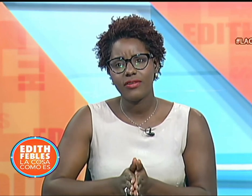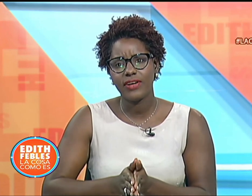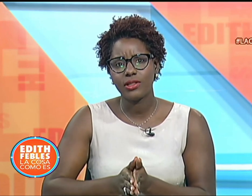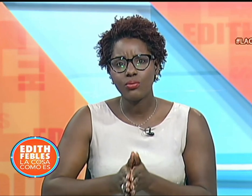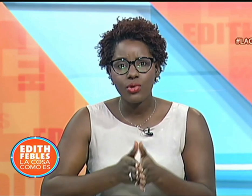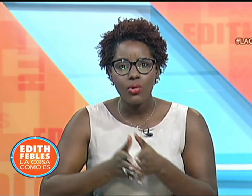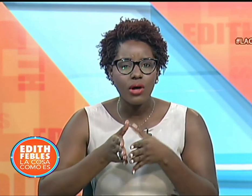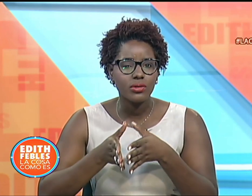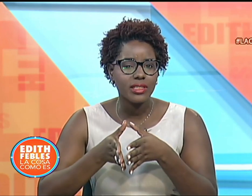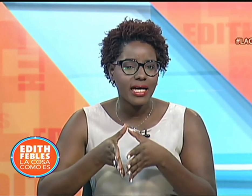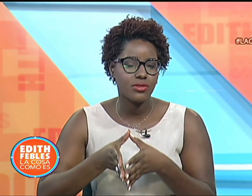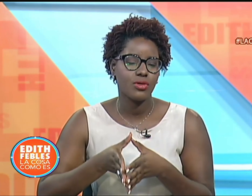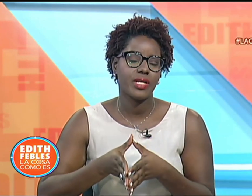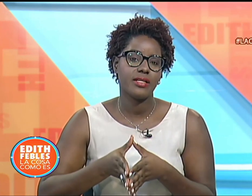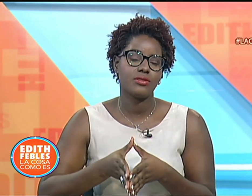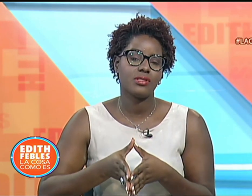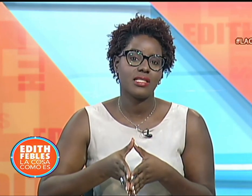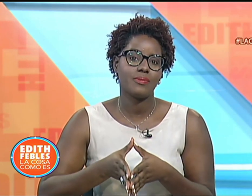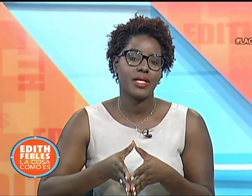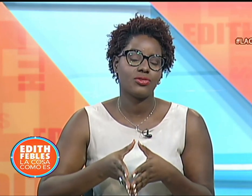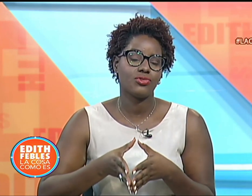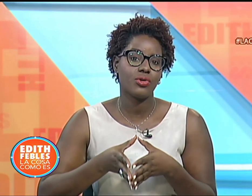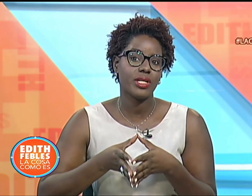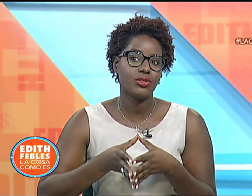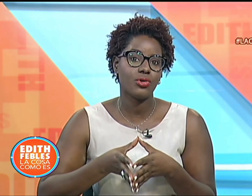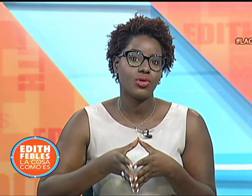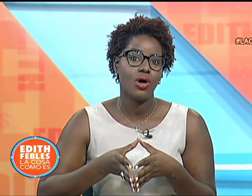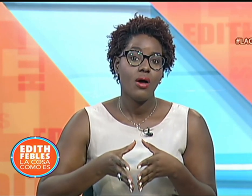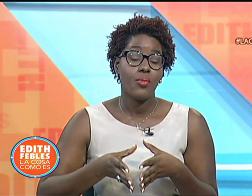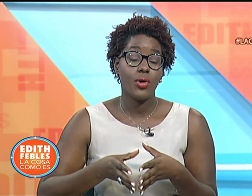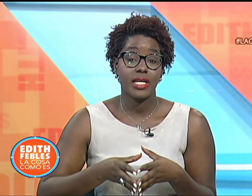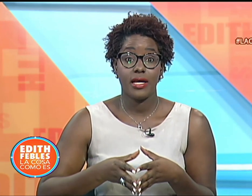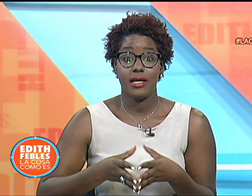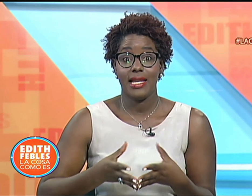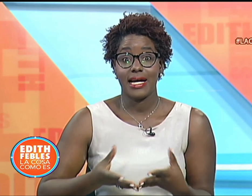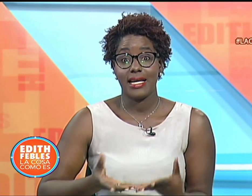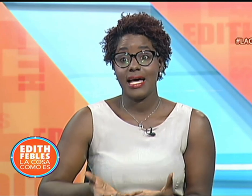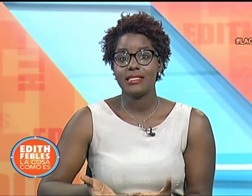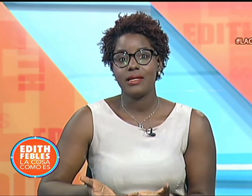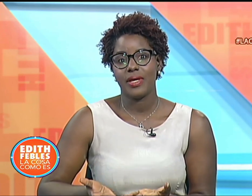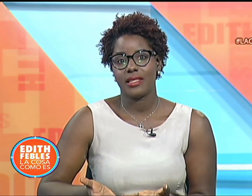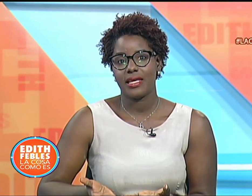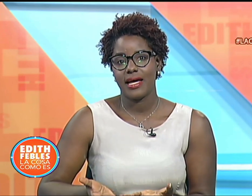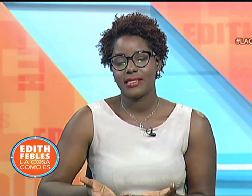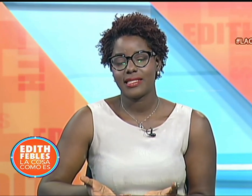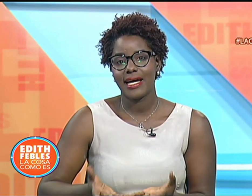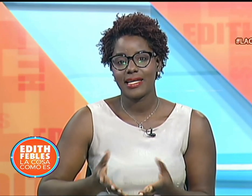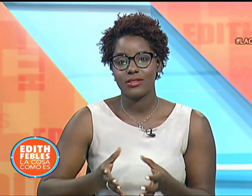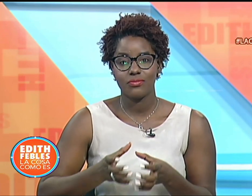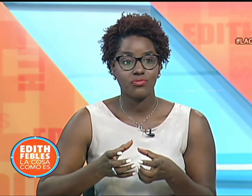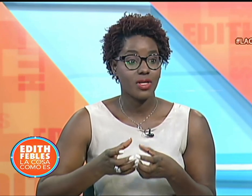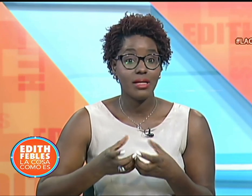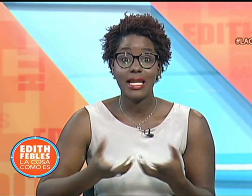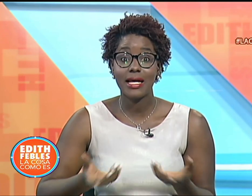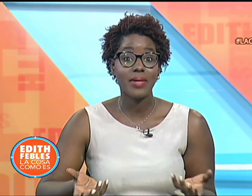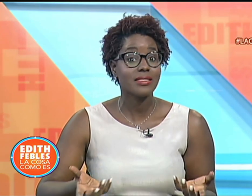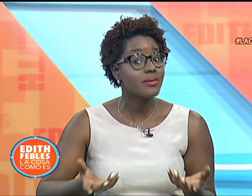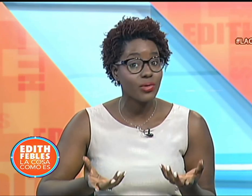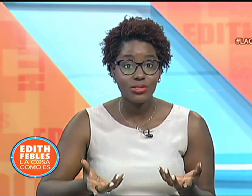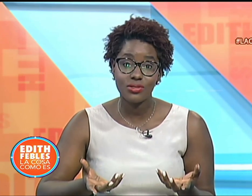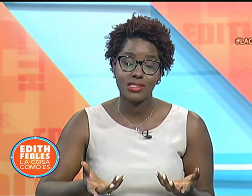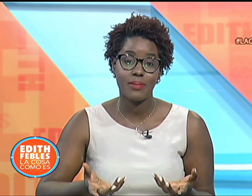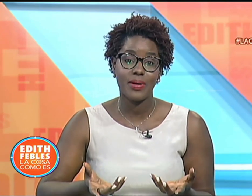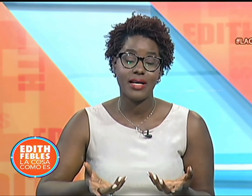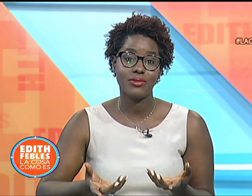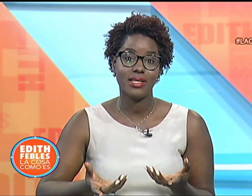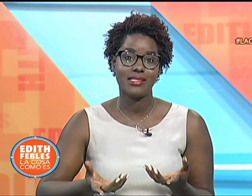que falta un poco ahondar sobre estos aspectos, sobre todo porque la clase media es la que más